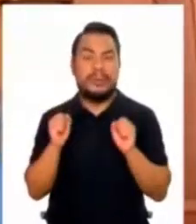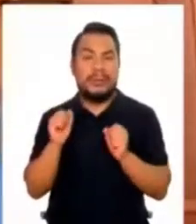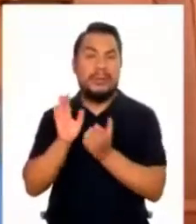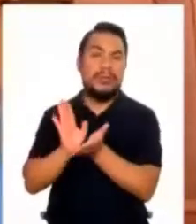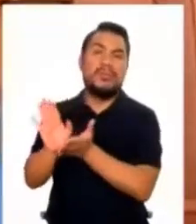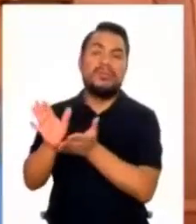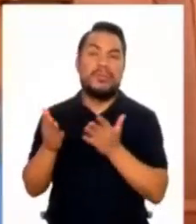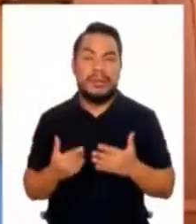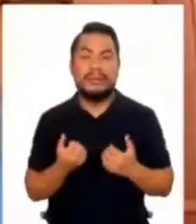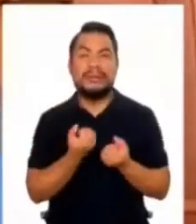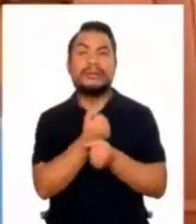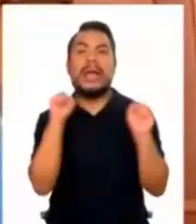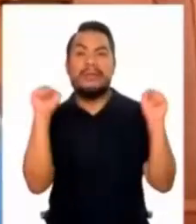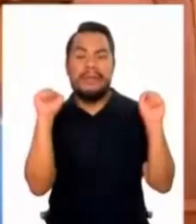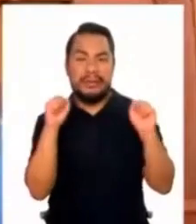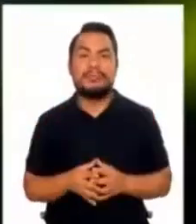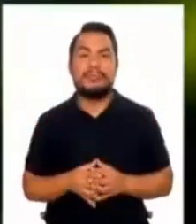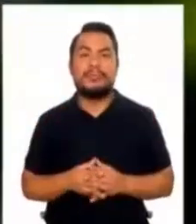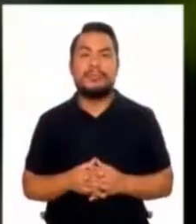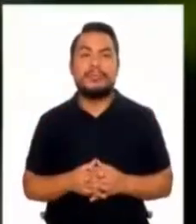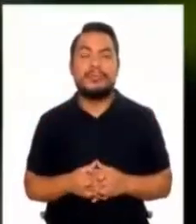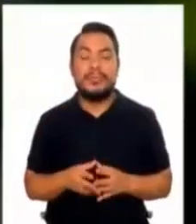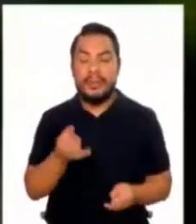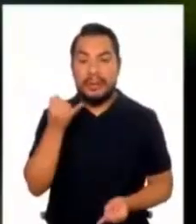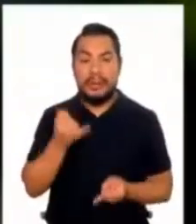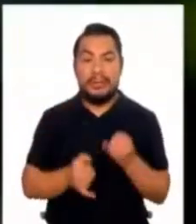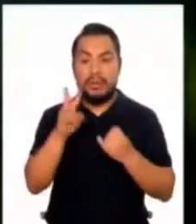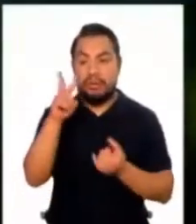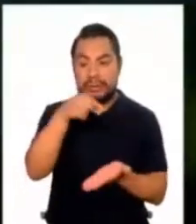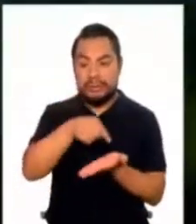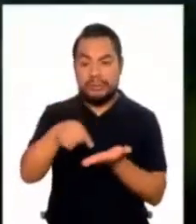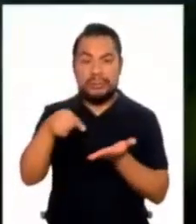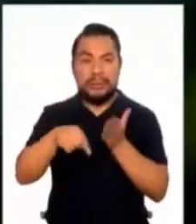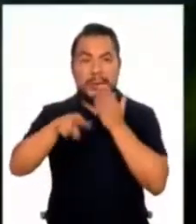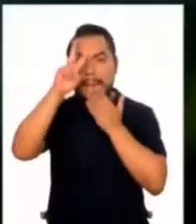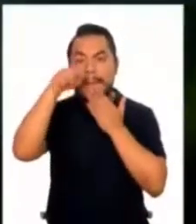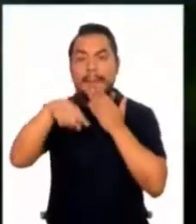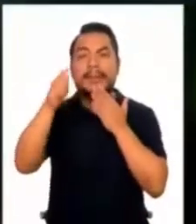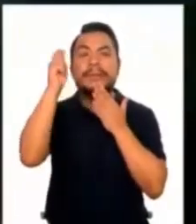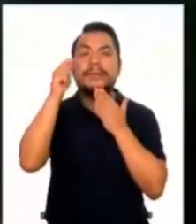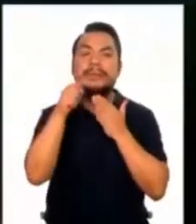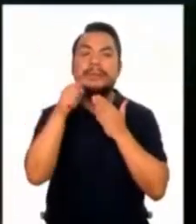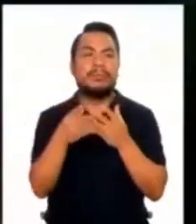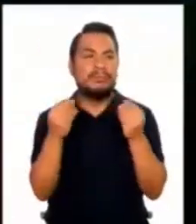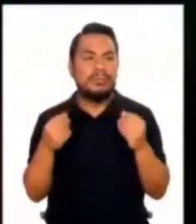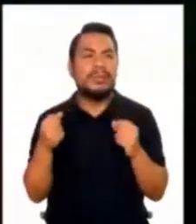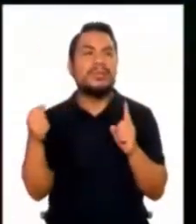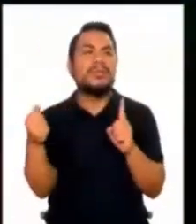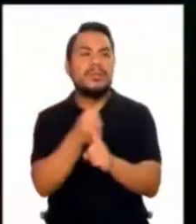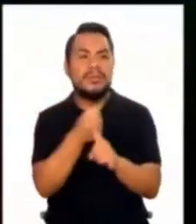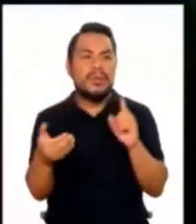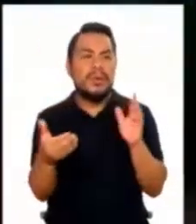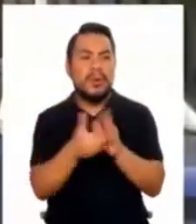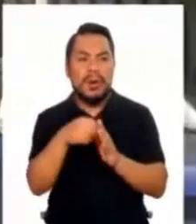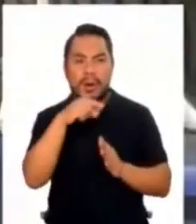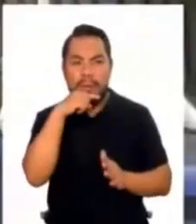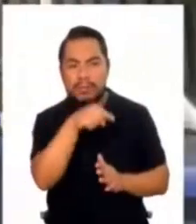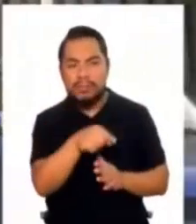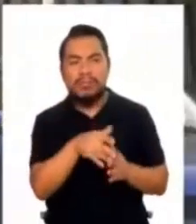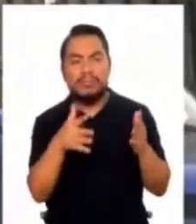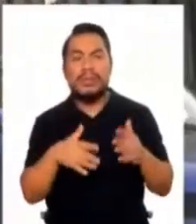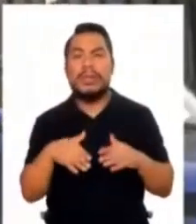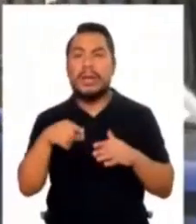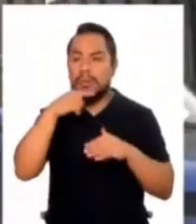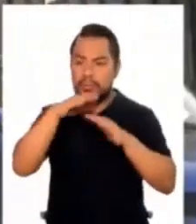encuentran en emergencia en las últimas dos semanas El Perú ha sido testigo de brutales agresiones contra mujeres